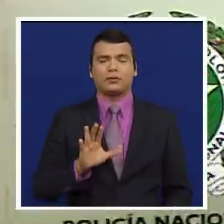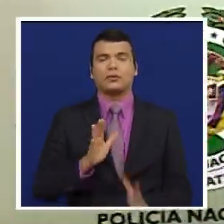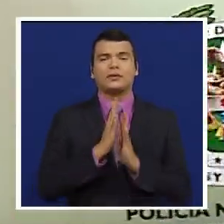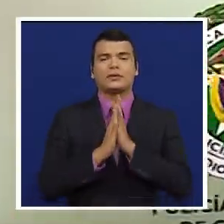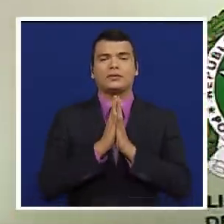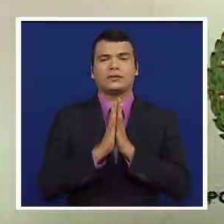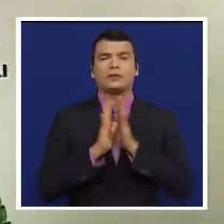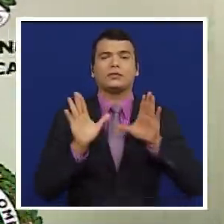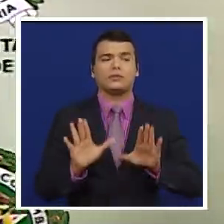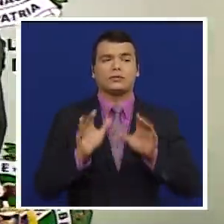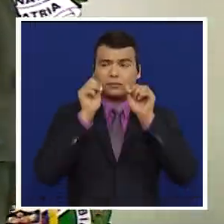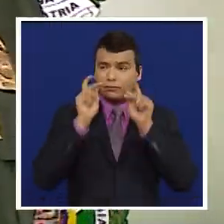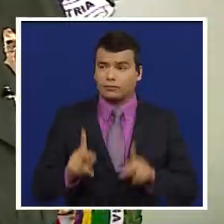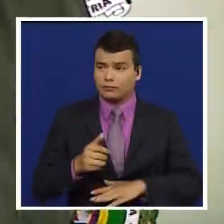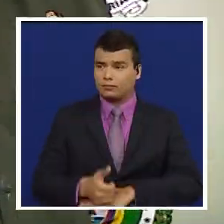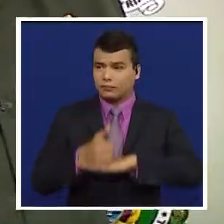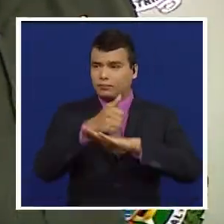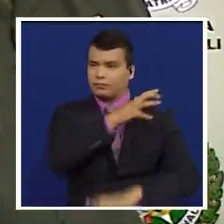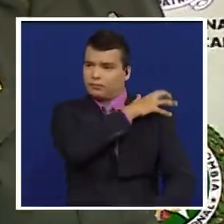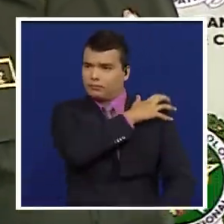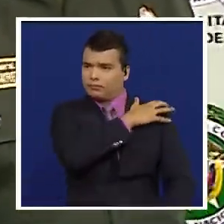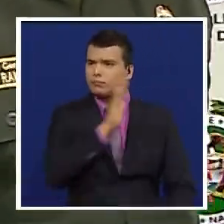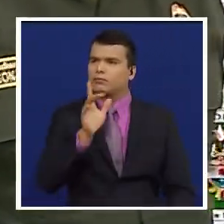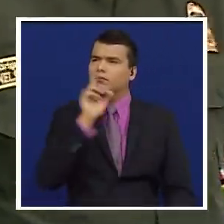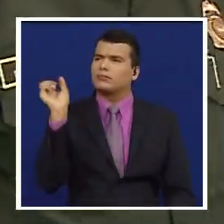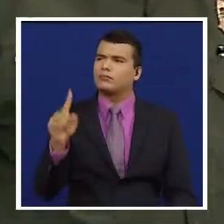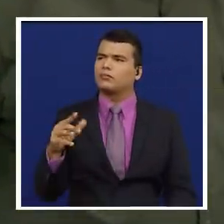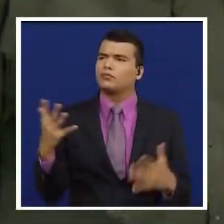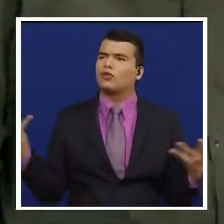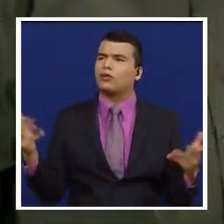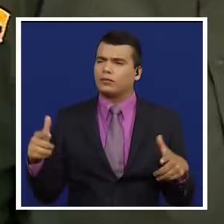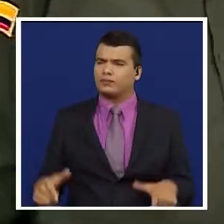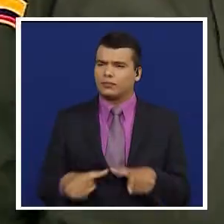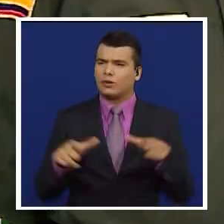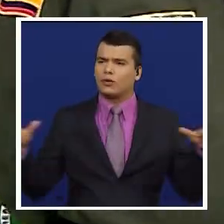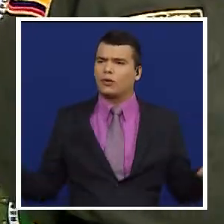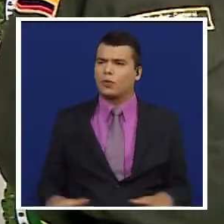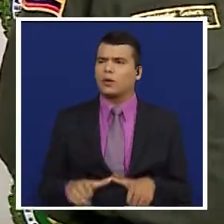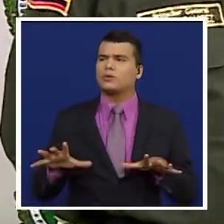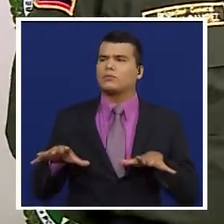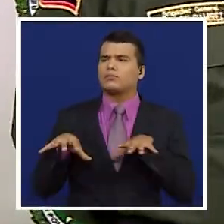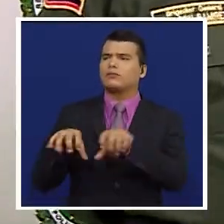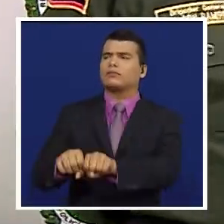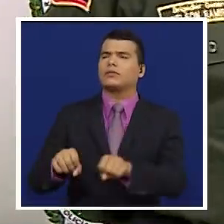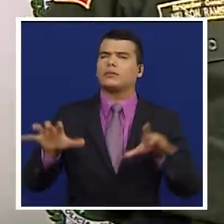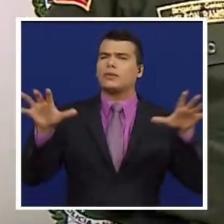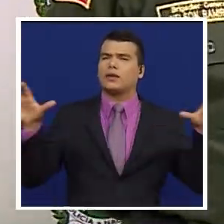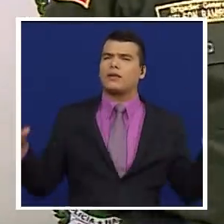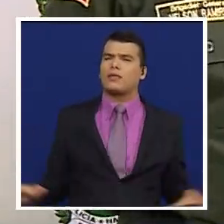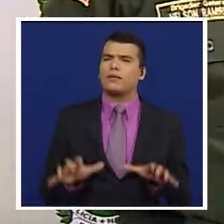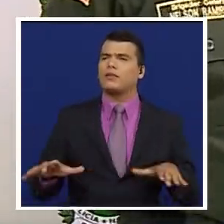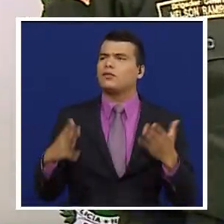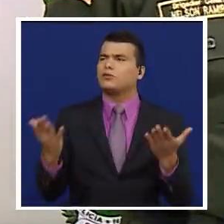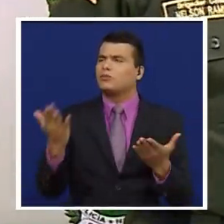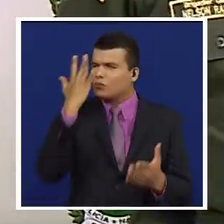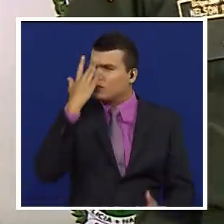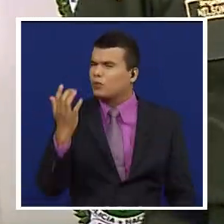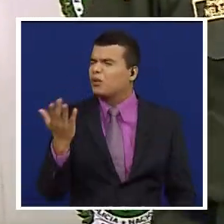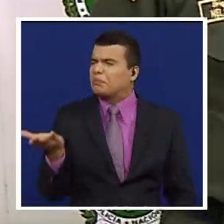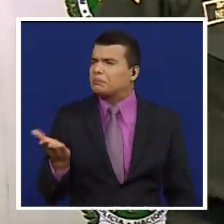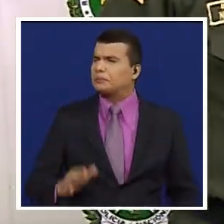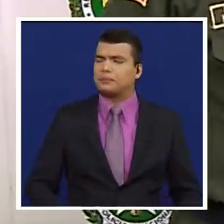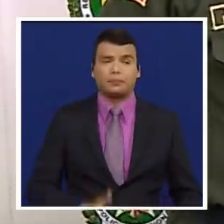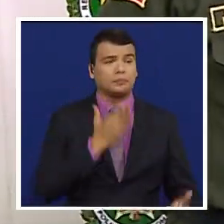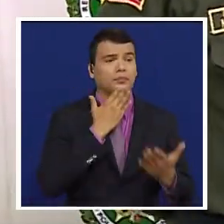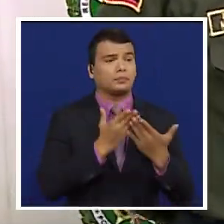esta información. General, buenos días. ¿En qué lugar específicamente se realizó este operativo y por qué? Muy buenos